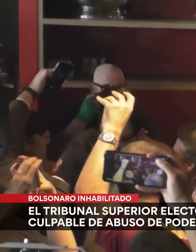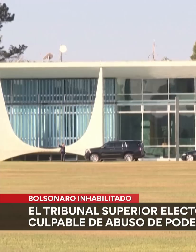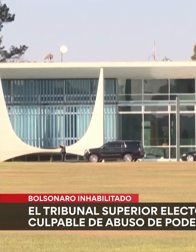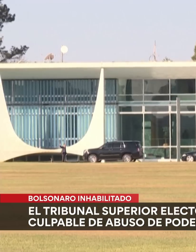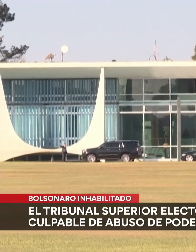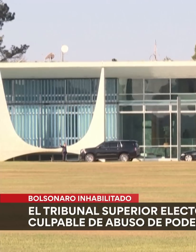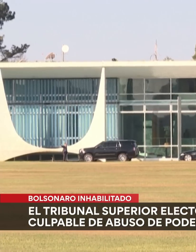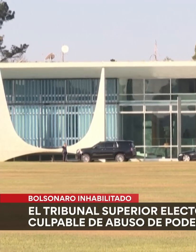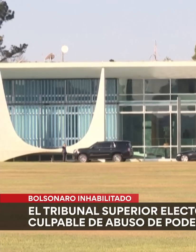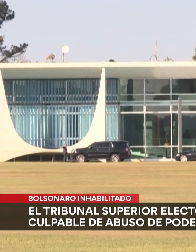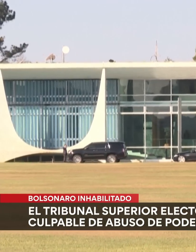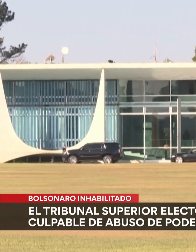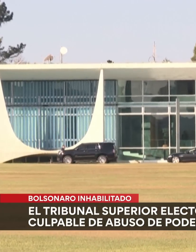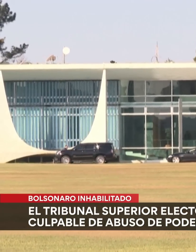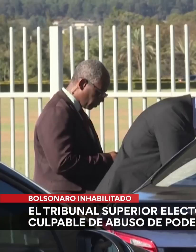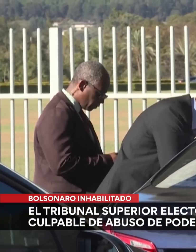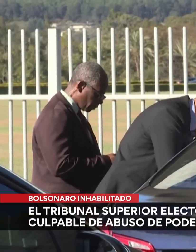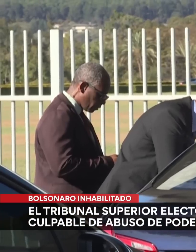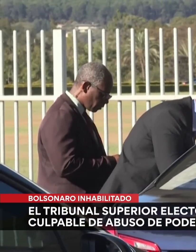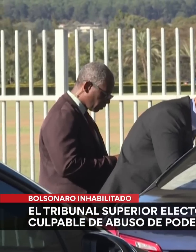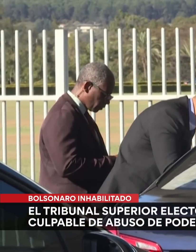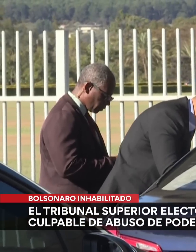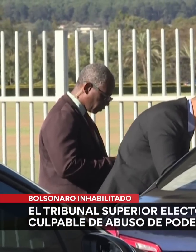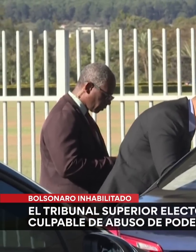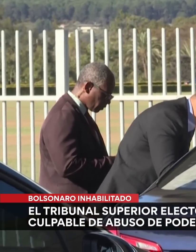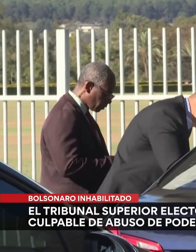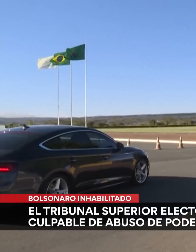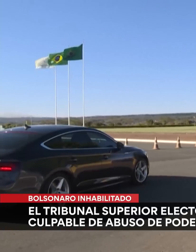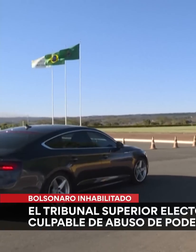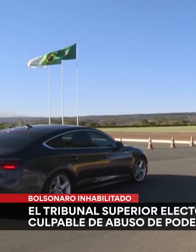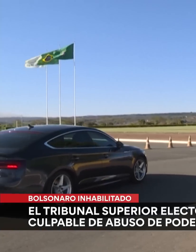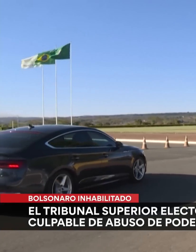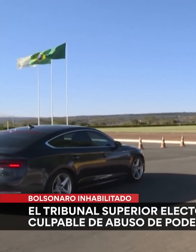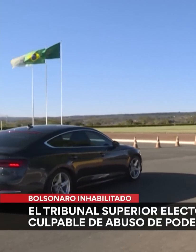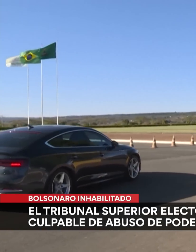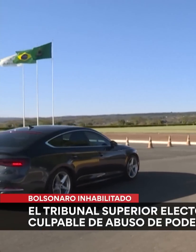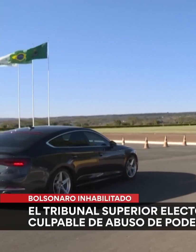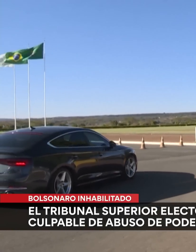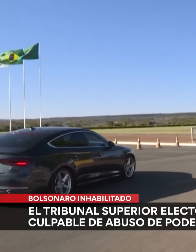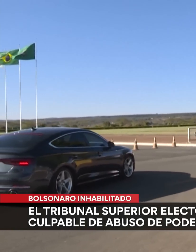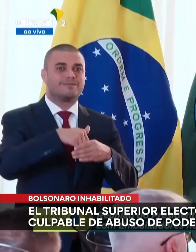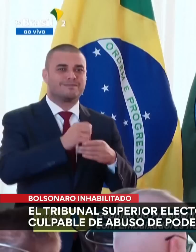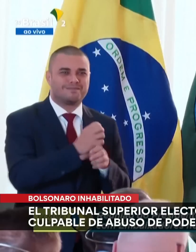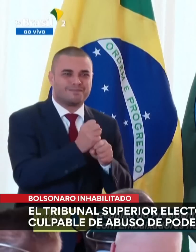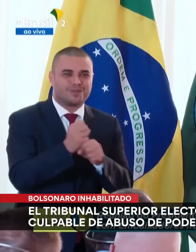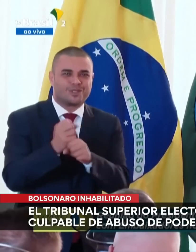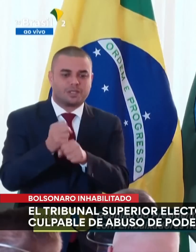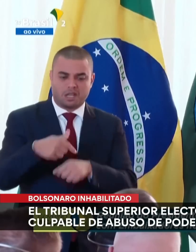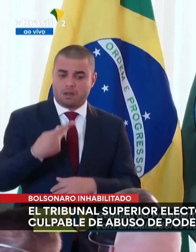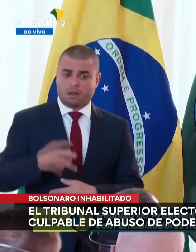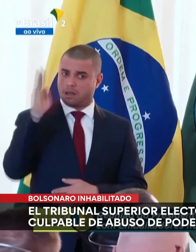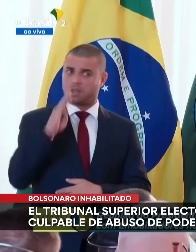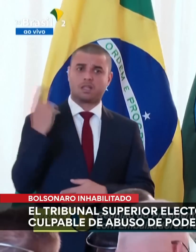residencia oficial a medio centenar de embajadores y medios extranjeros para despacharse contra la transparencia del proceso electoral y